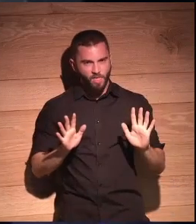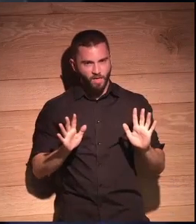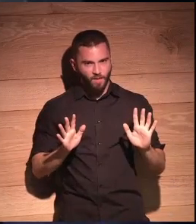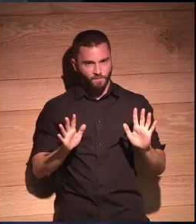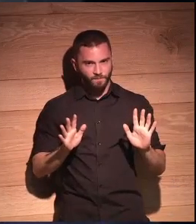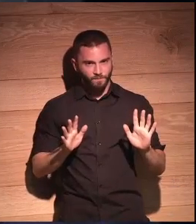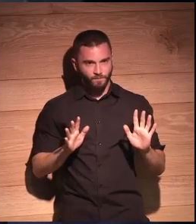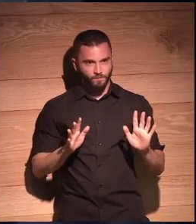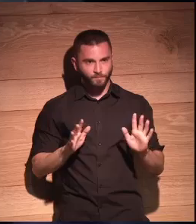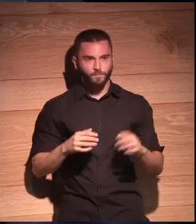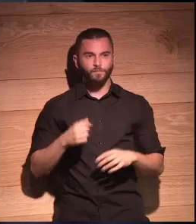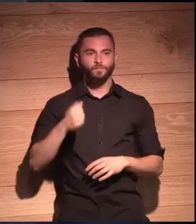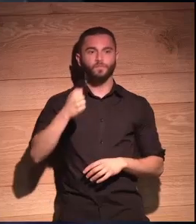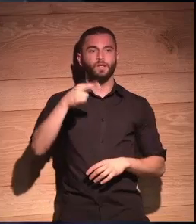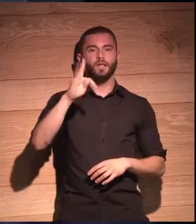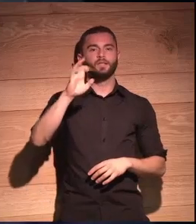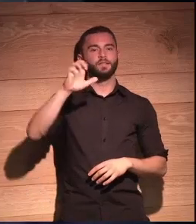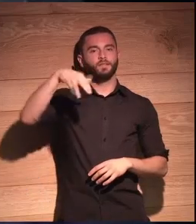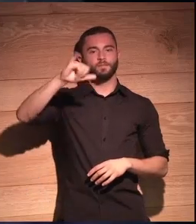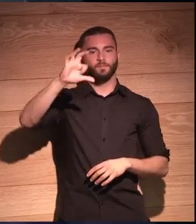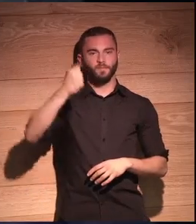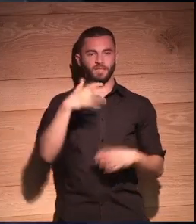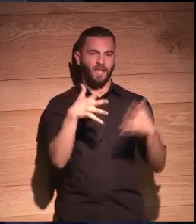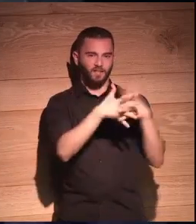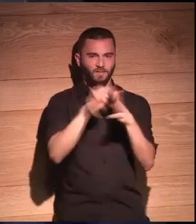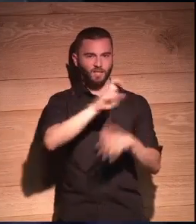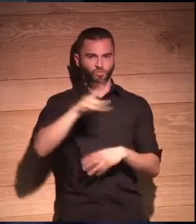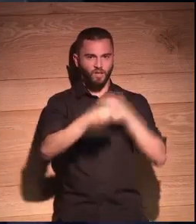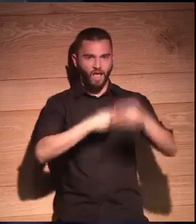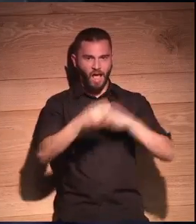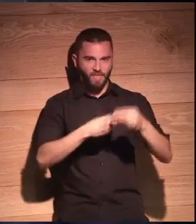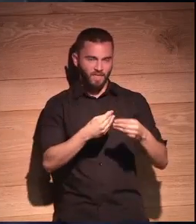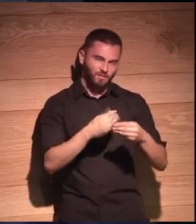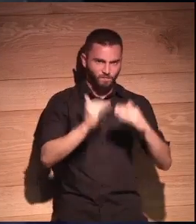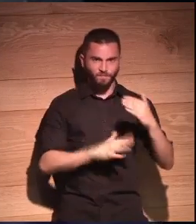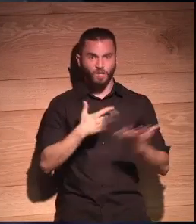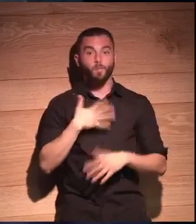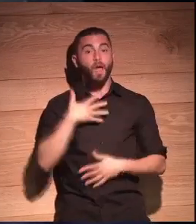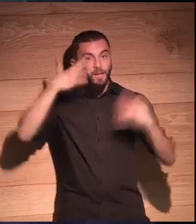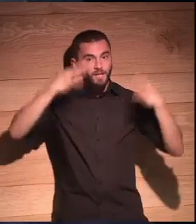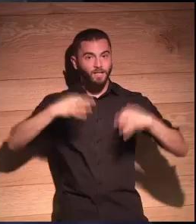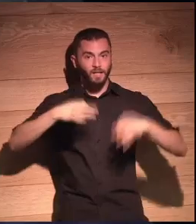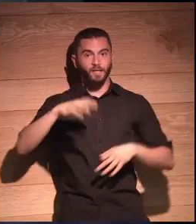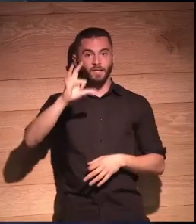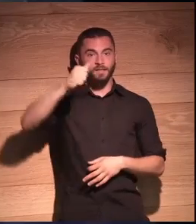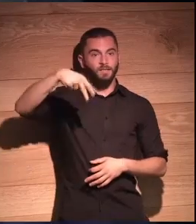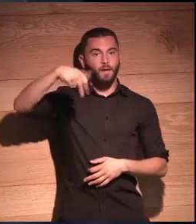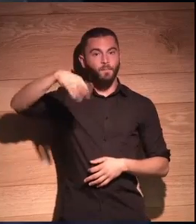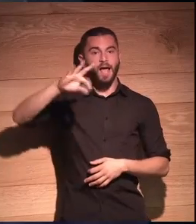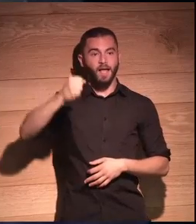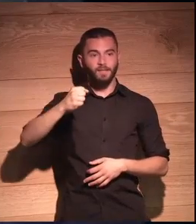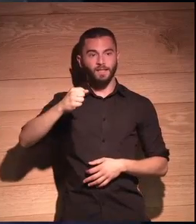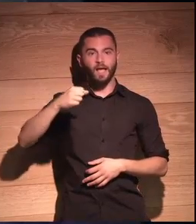los Artemisa que están montando Estados Unidos, aunque realmente a mí lo que me gustaría es que fuera Samantha Cristoforetti, ¿no?